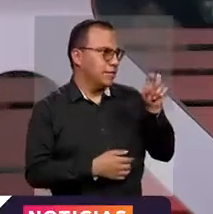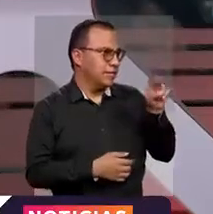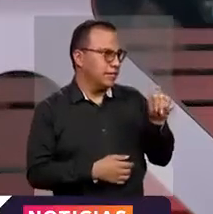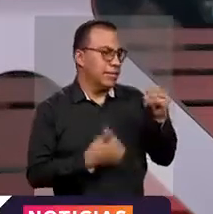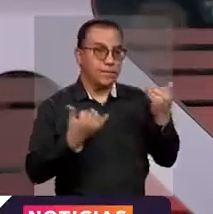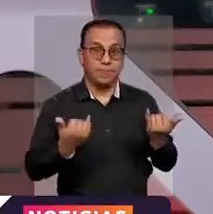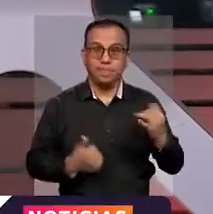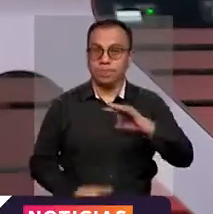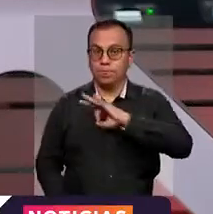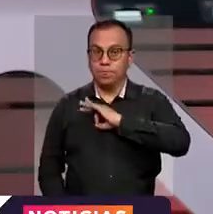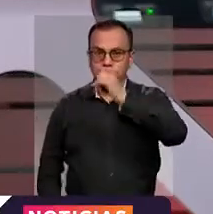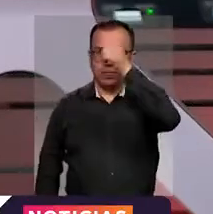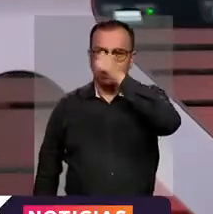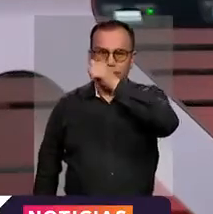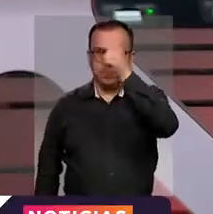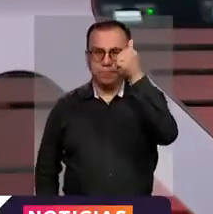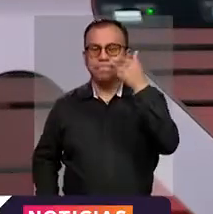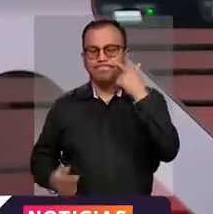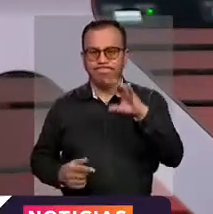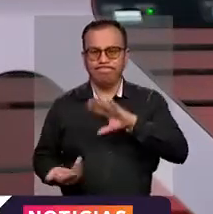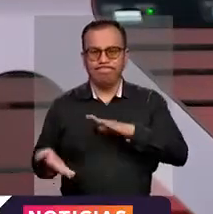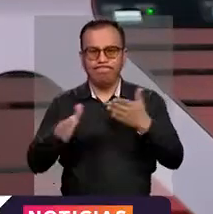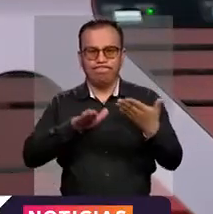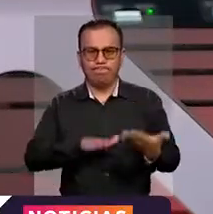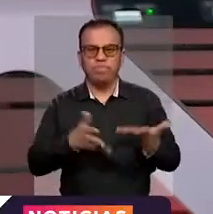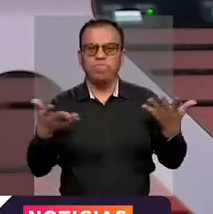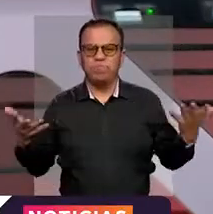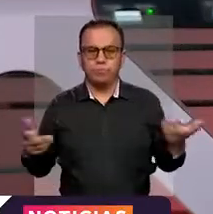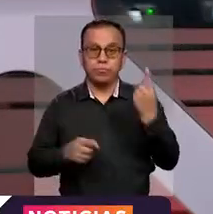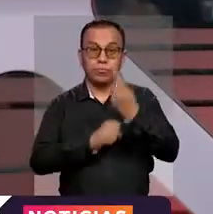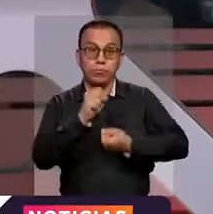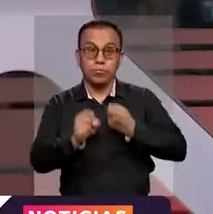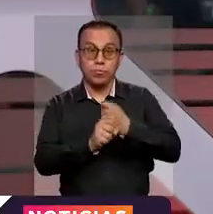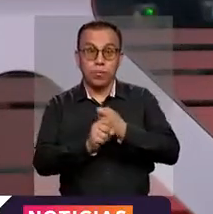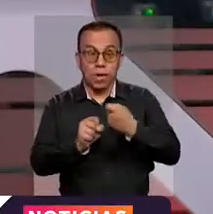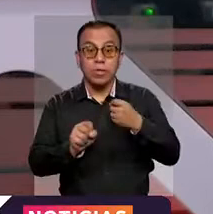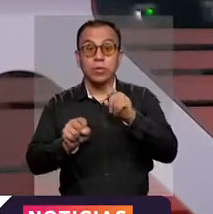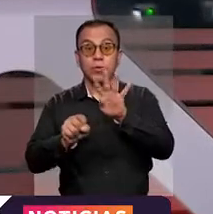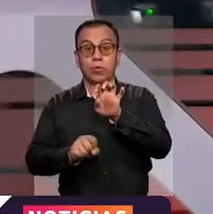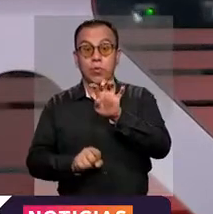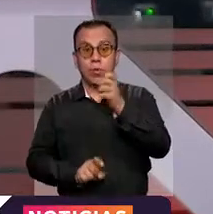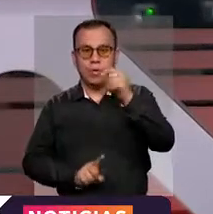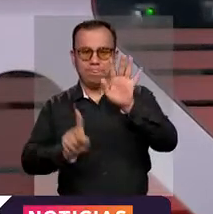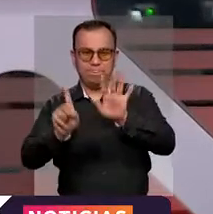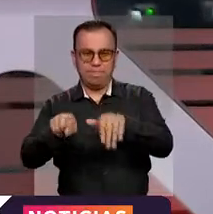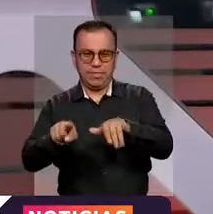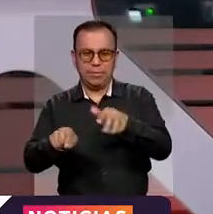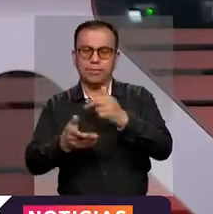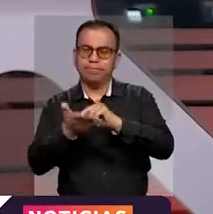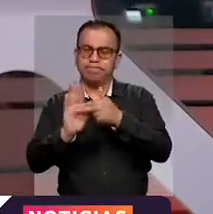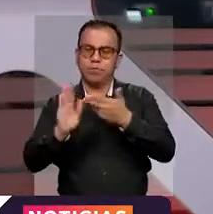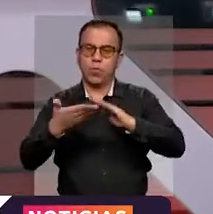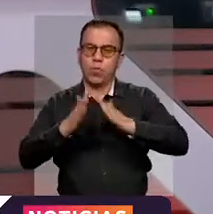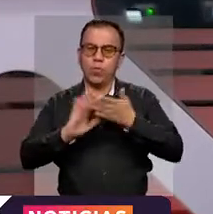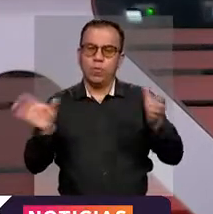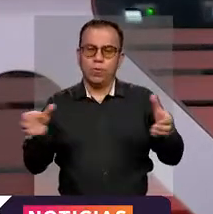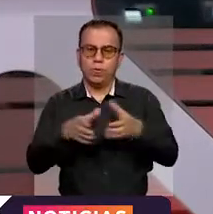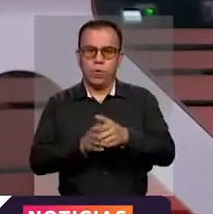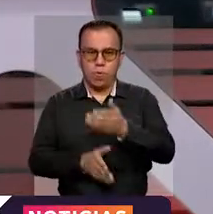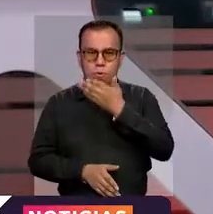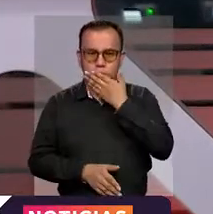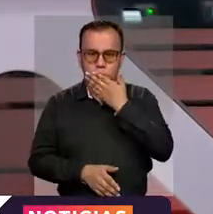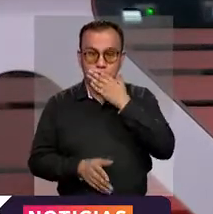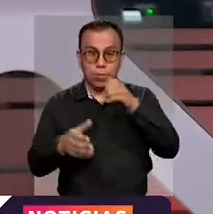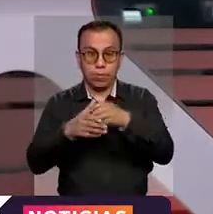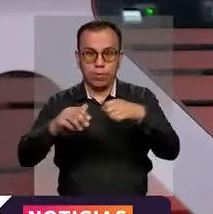Así, este fin de semana se reportó la lamentable muerte de un niño de 1 año y 9 meses, integrante de una de las comunidades indígenas asentadas en el